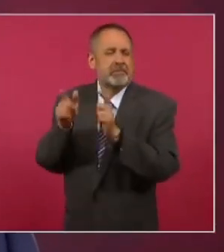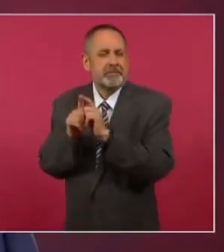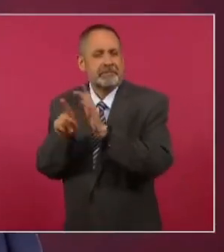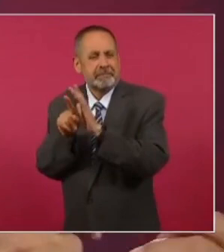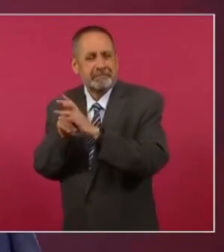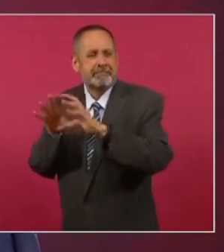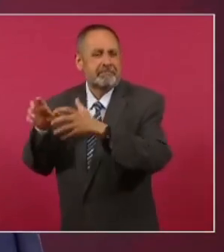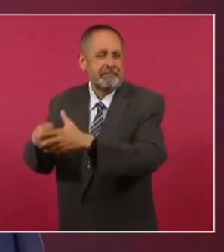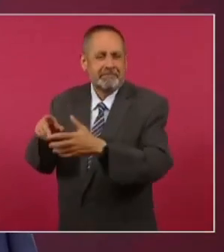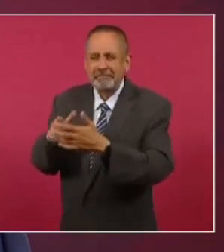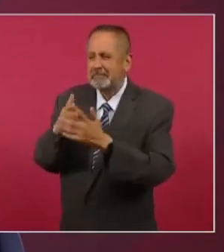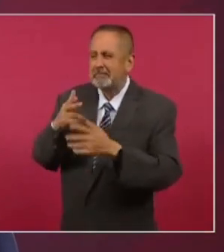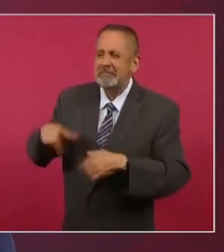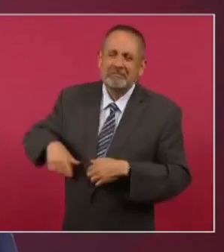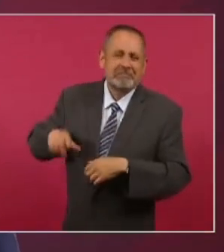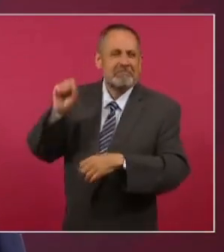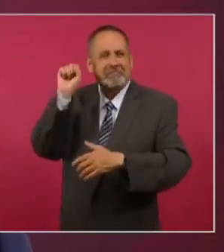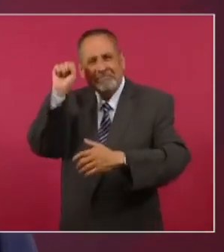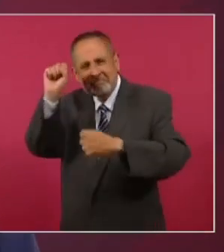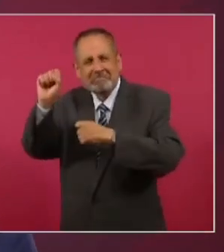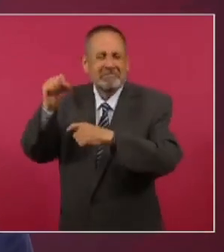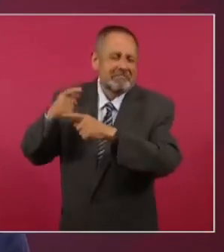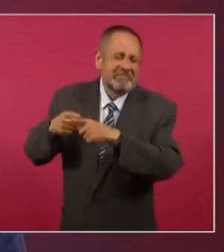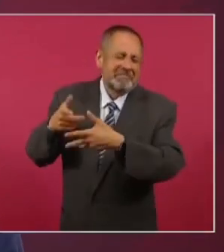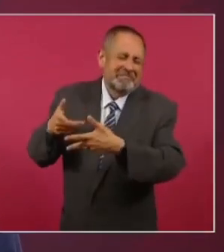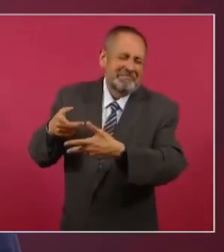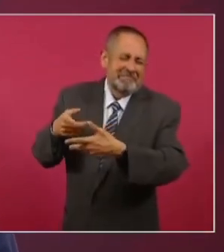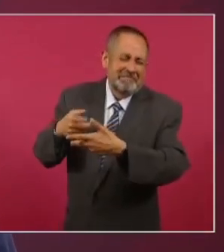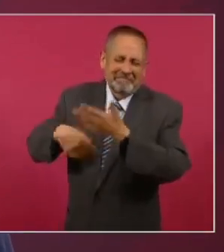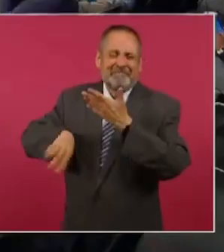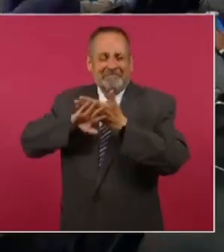comunista este